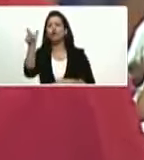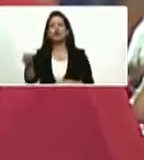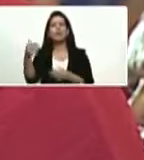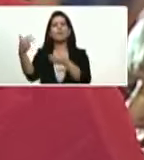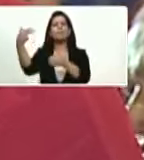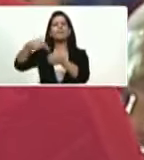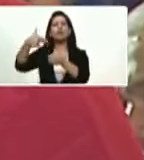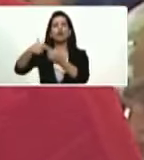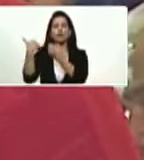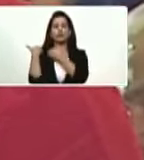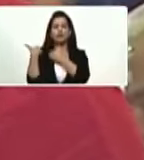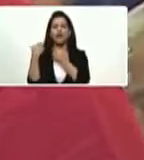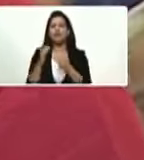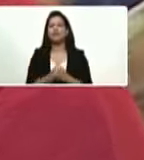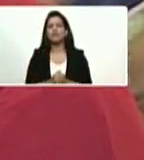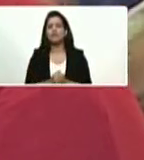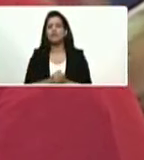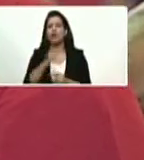Orlando Chacín, que lo tenemos por aquí.